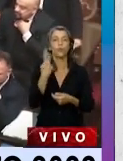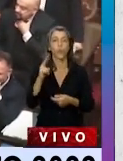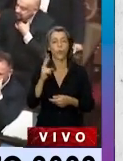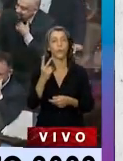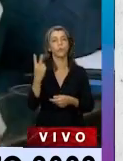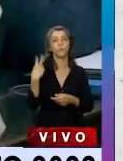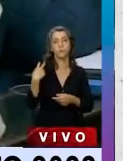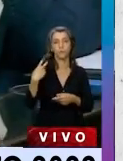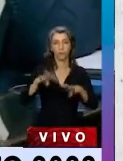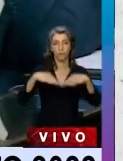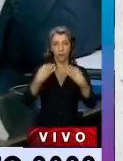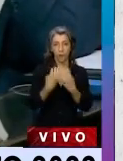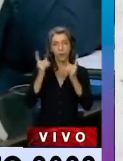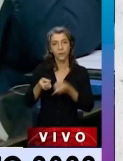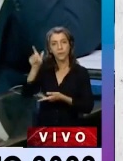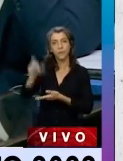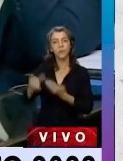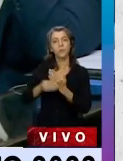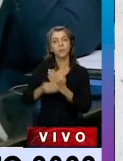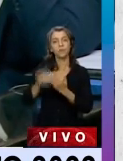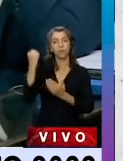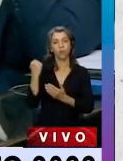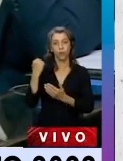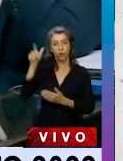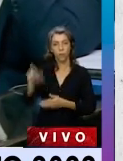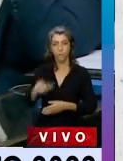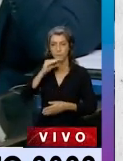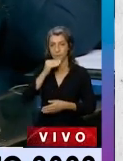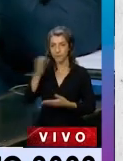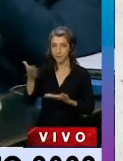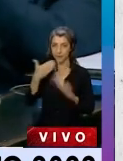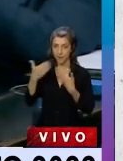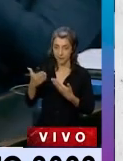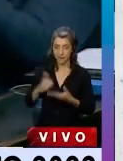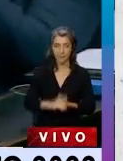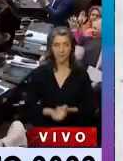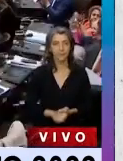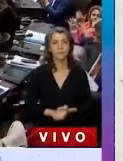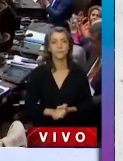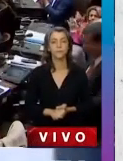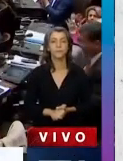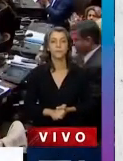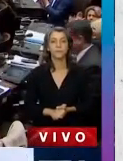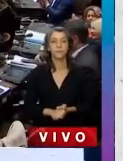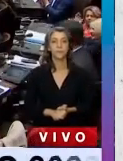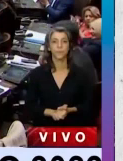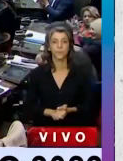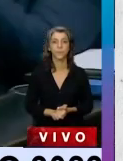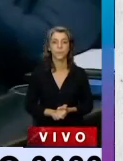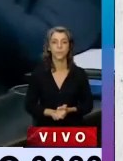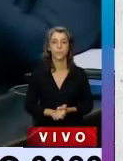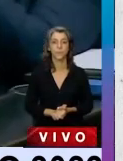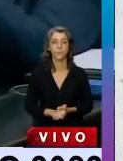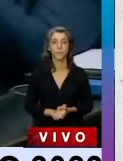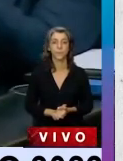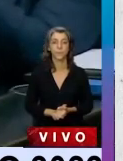silobolsas y no querer liquidar las cosechas. ¿Por qué? Y porque dicen que hay una brecha cambiaria y entre el precio al que le liquidan su